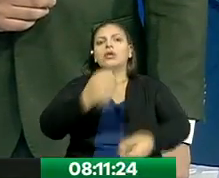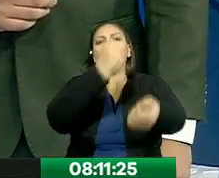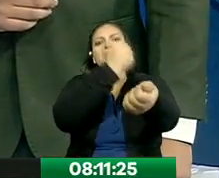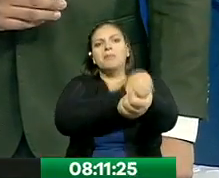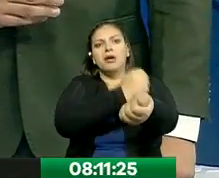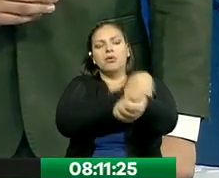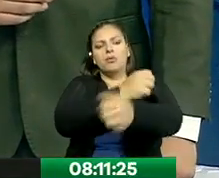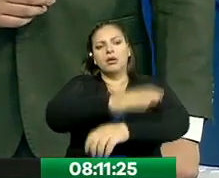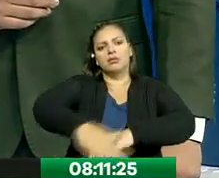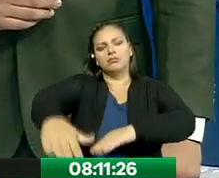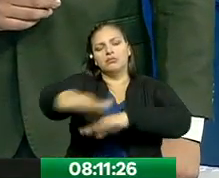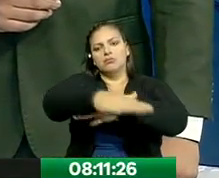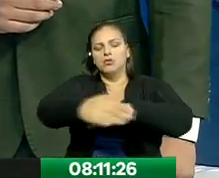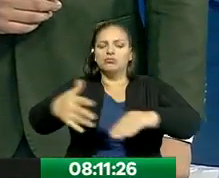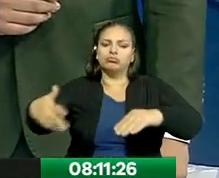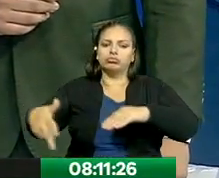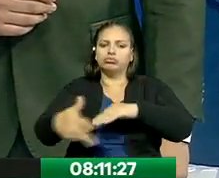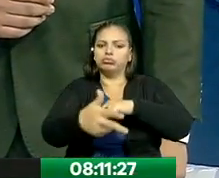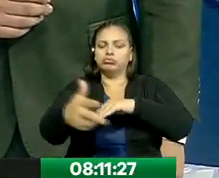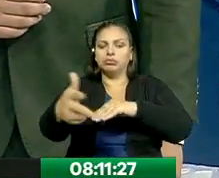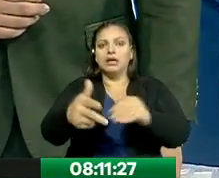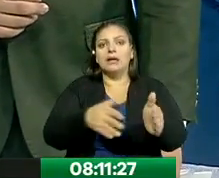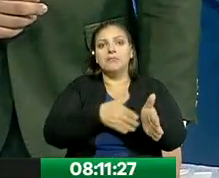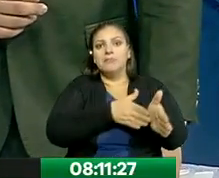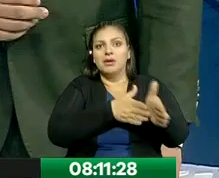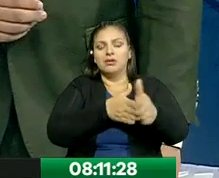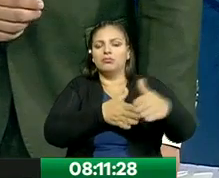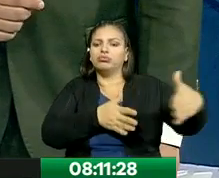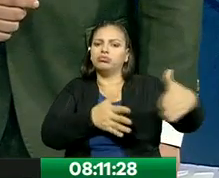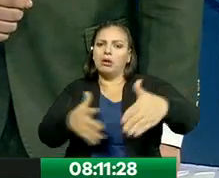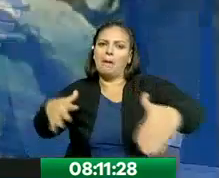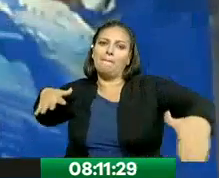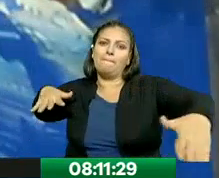de guayaquil afortunadamente no se registraron víctimas